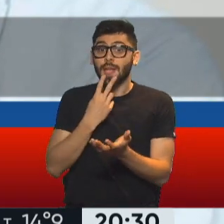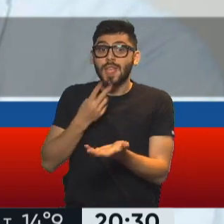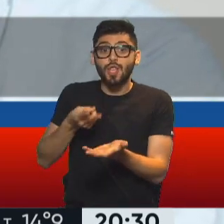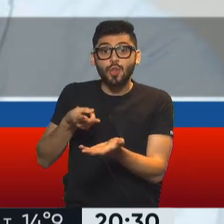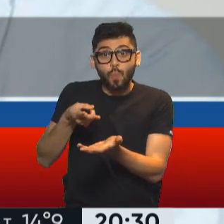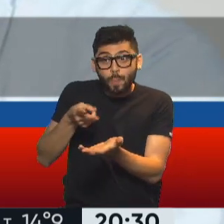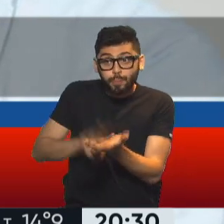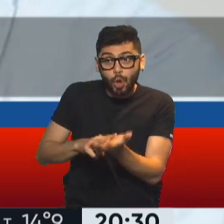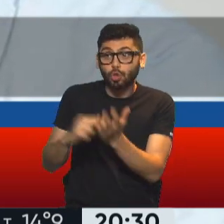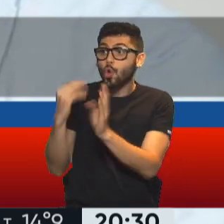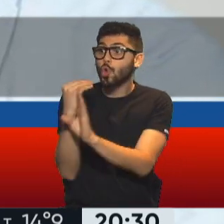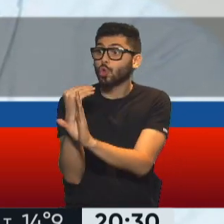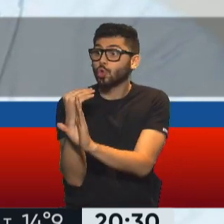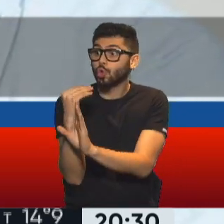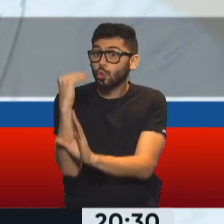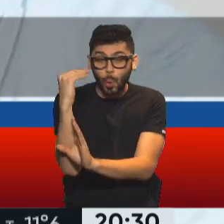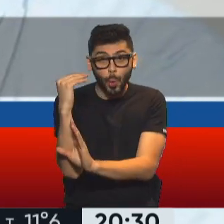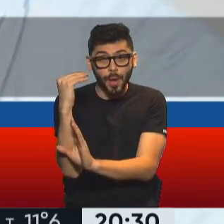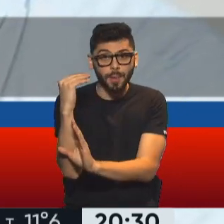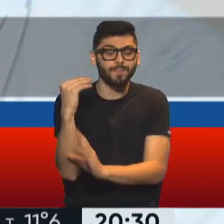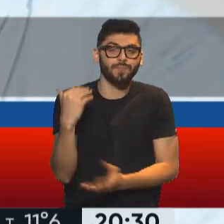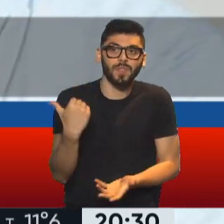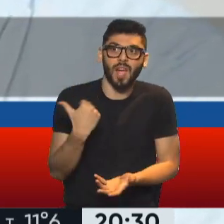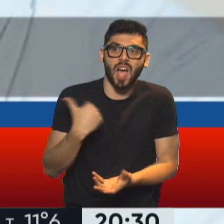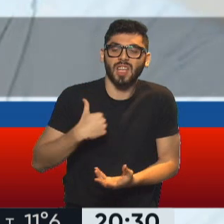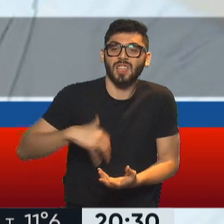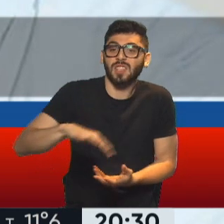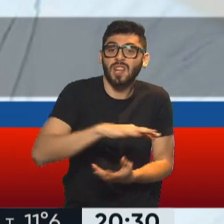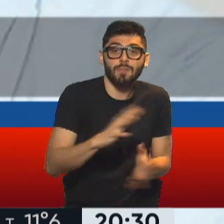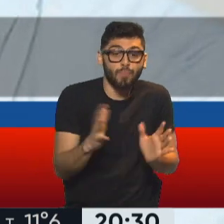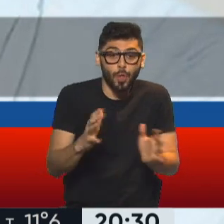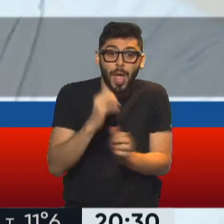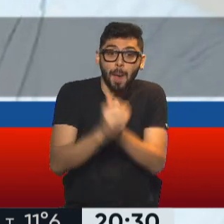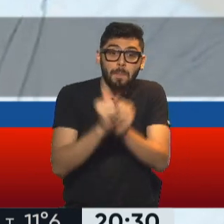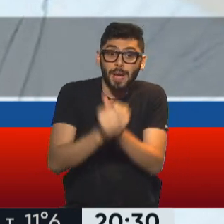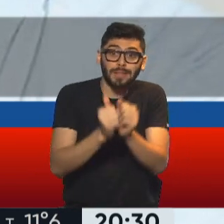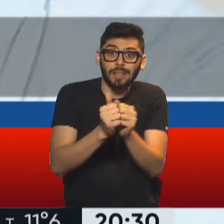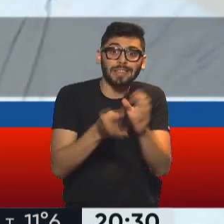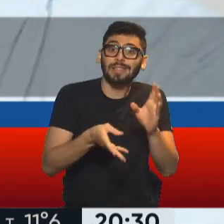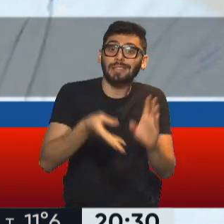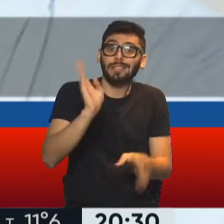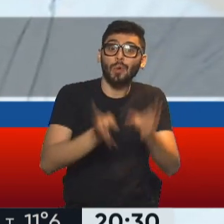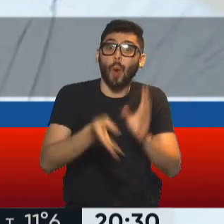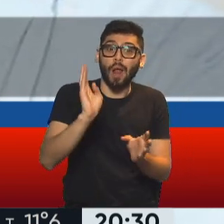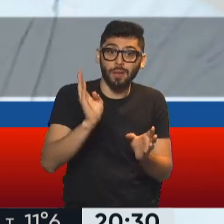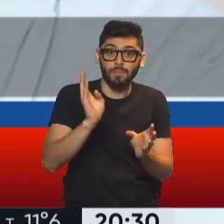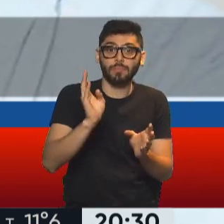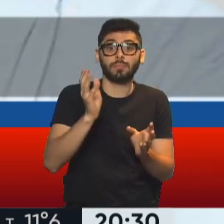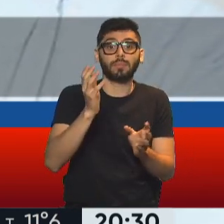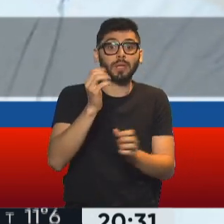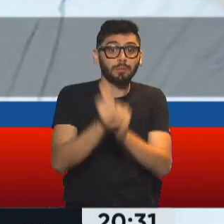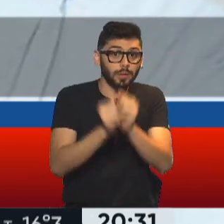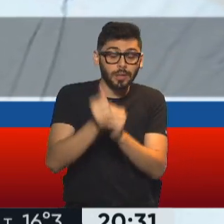impuestos, la Argentina sufre un proceso de salida de empresas. Esa salida